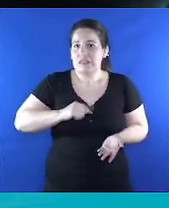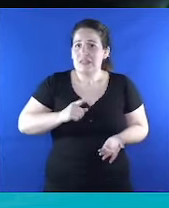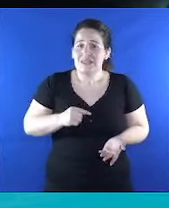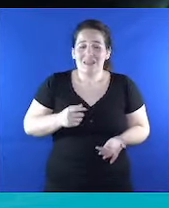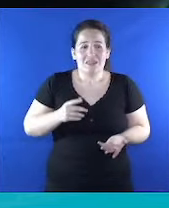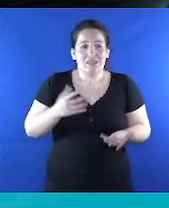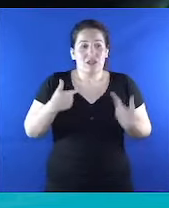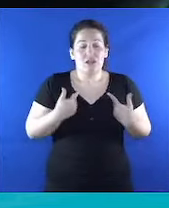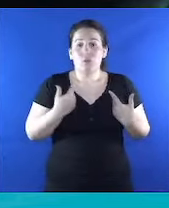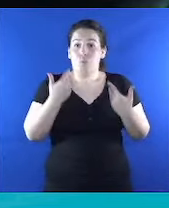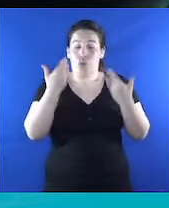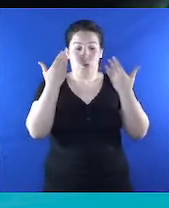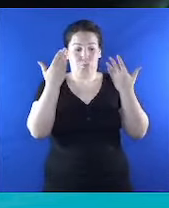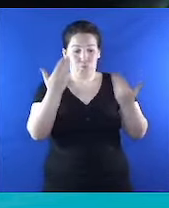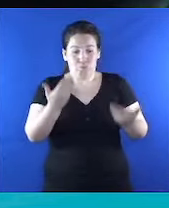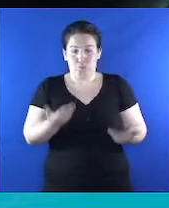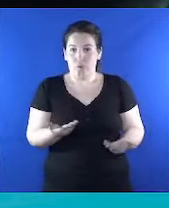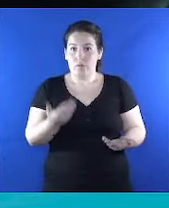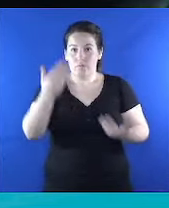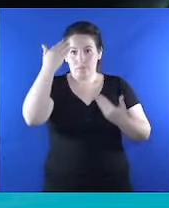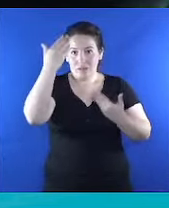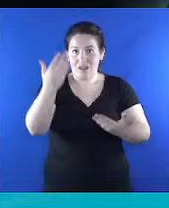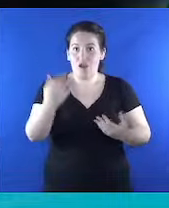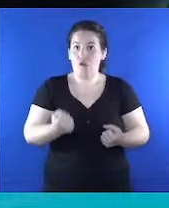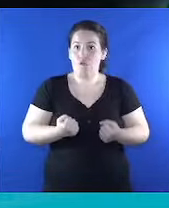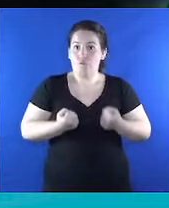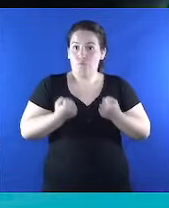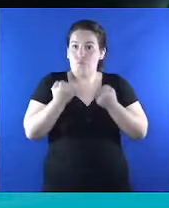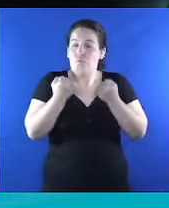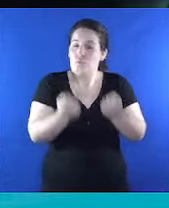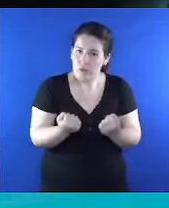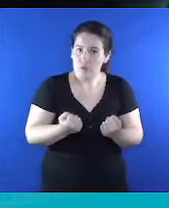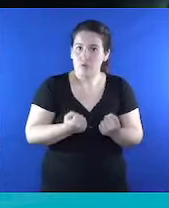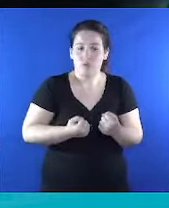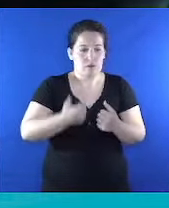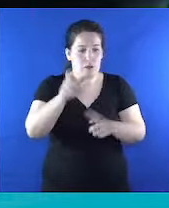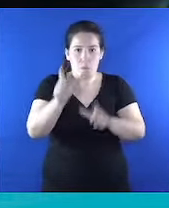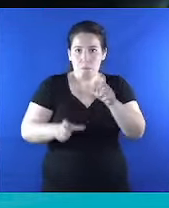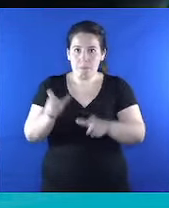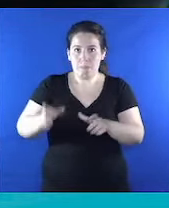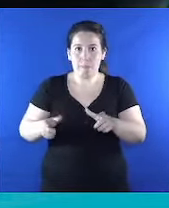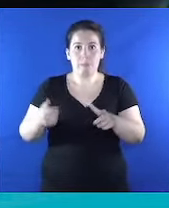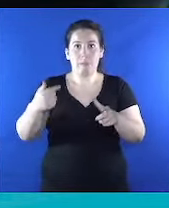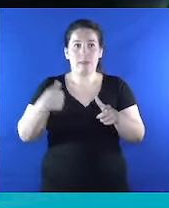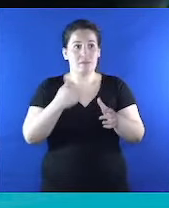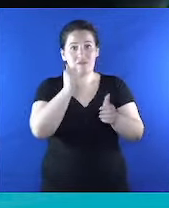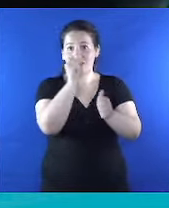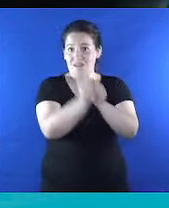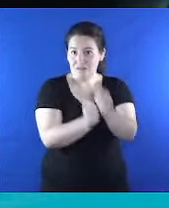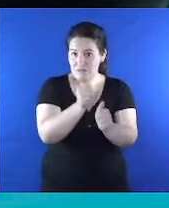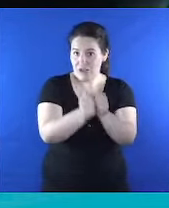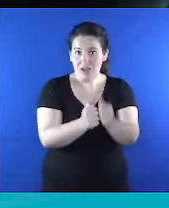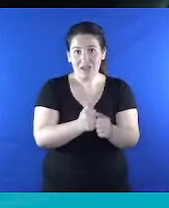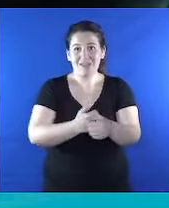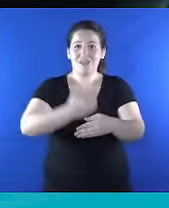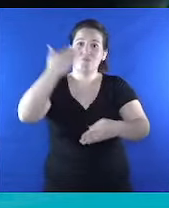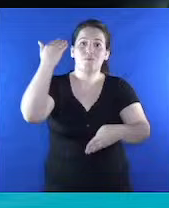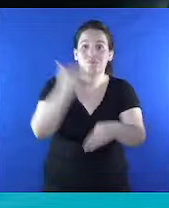admirable y destacable el esfuerzo de aquellos que cuando la fábrica